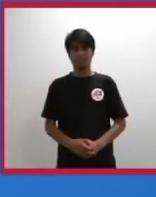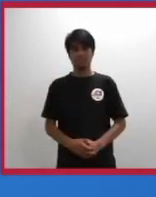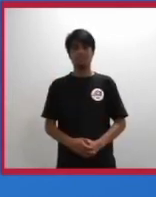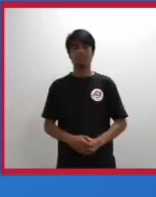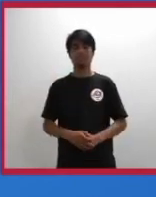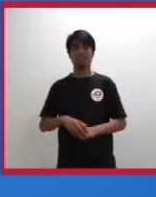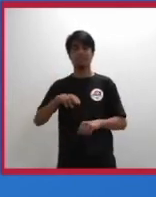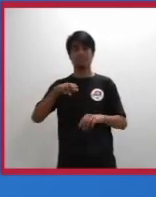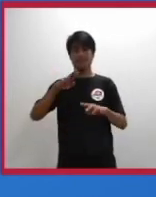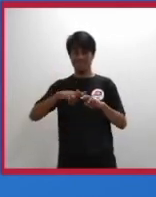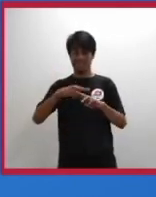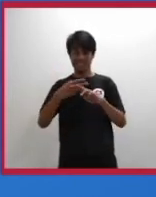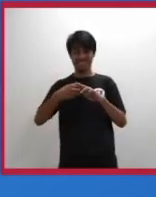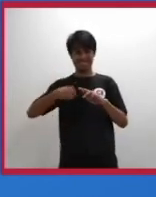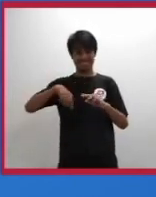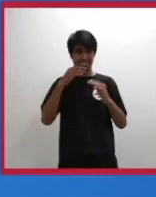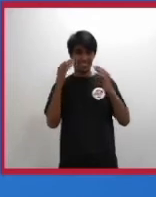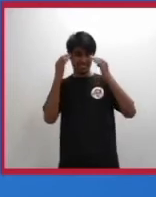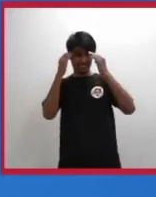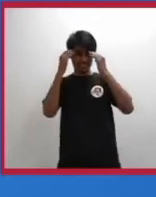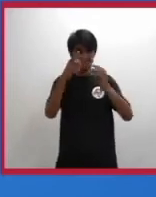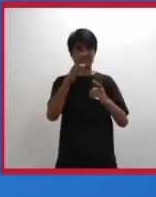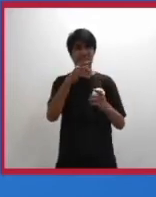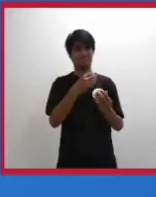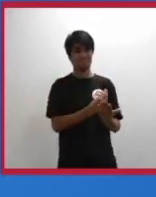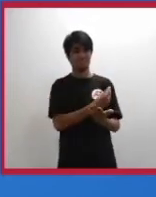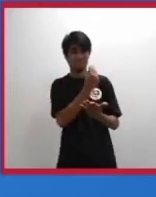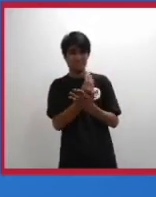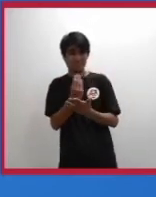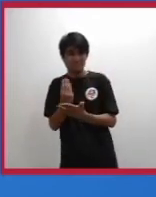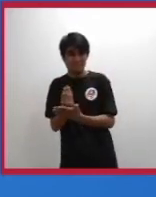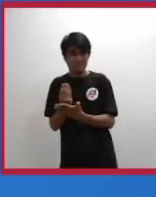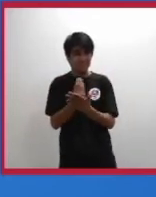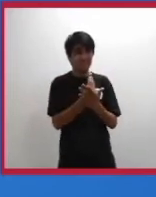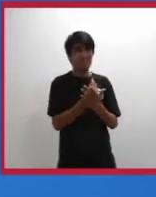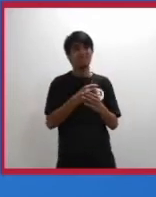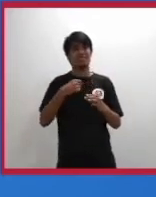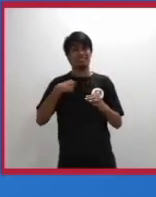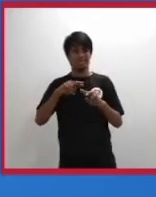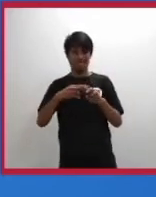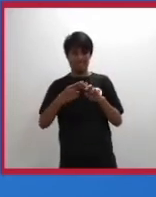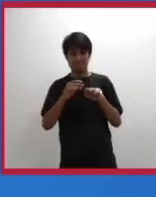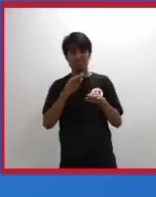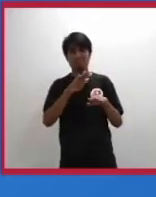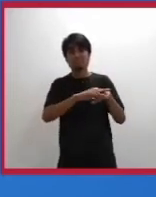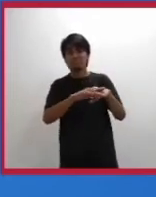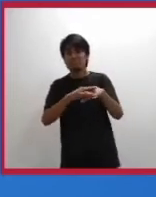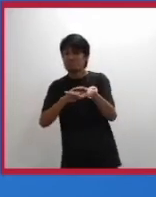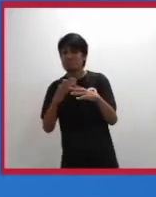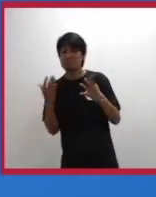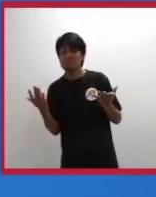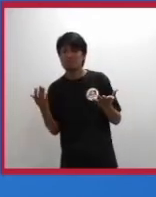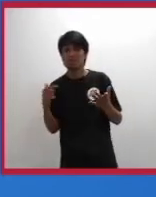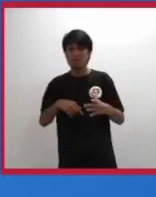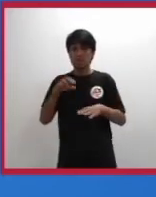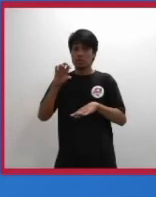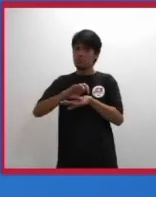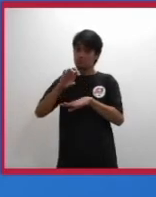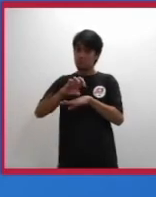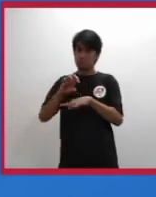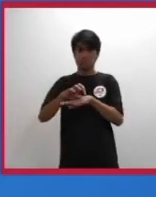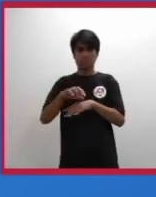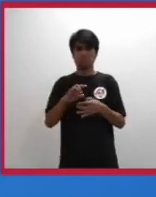Nuevamente le agradecemos a todos su participación y le recordamos de que este curso va a